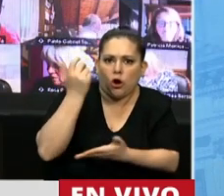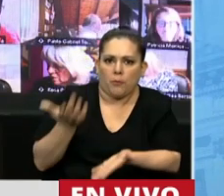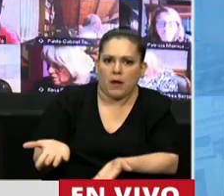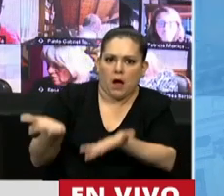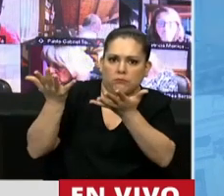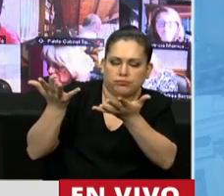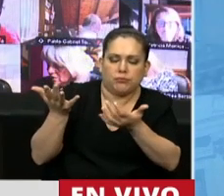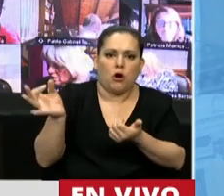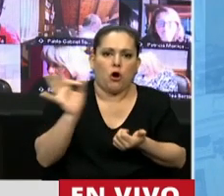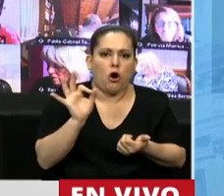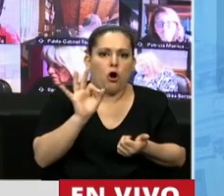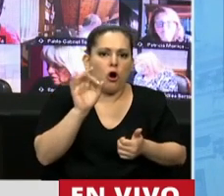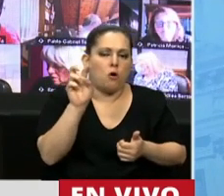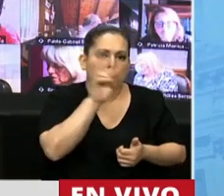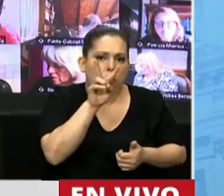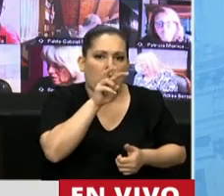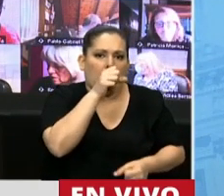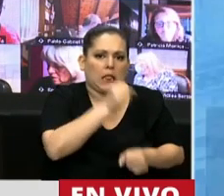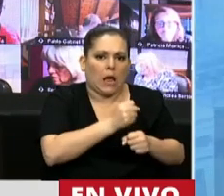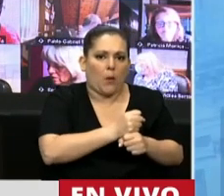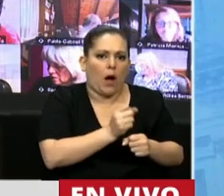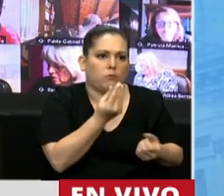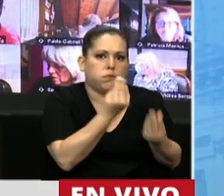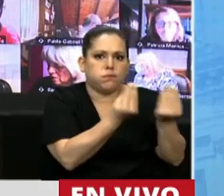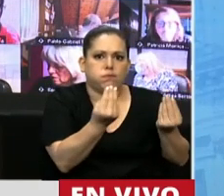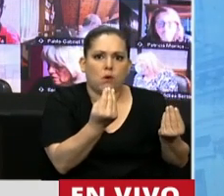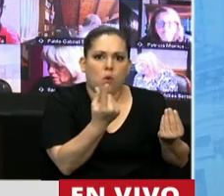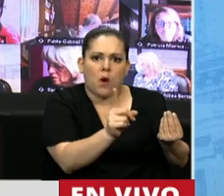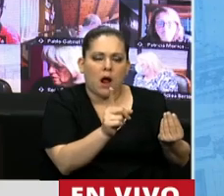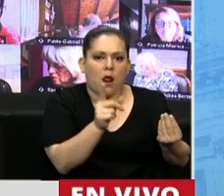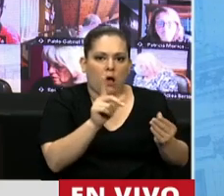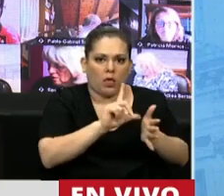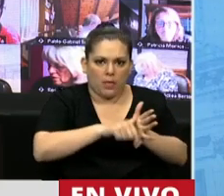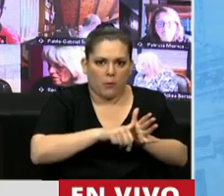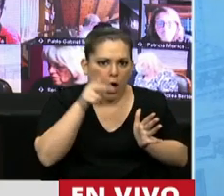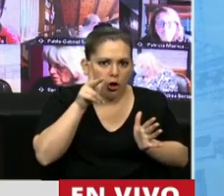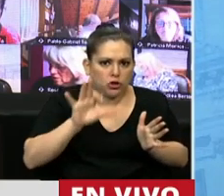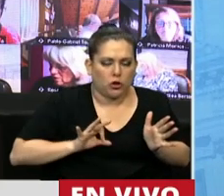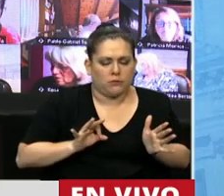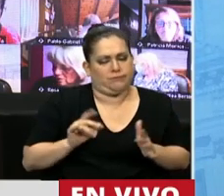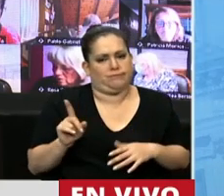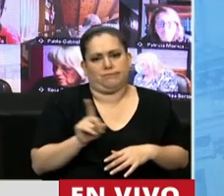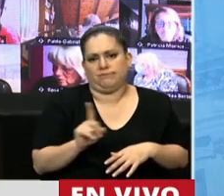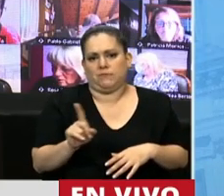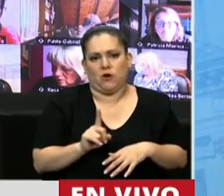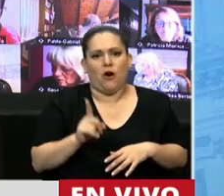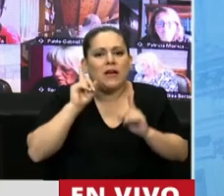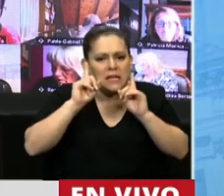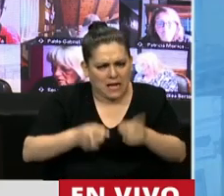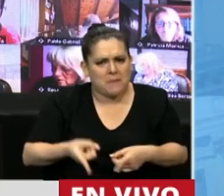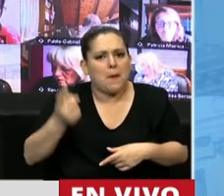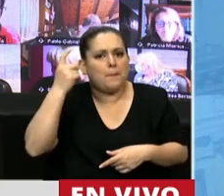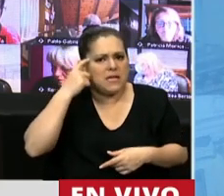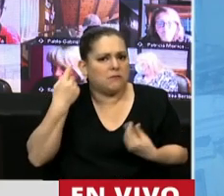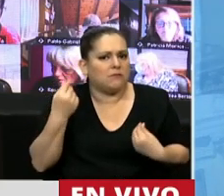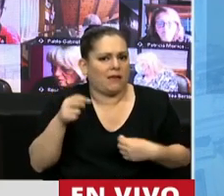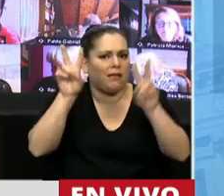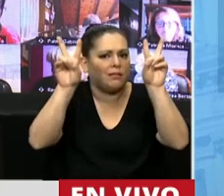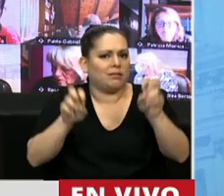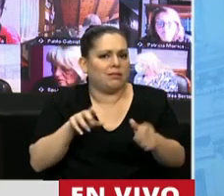empleo digno y libre de violencia trabajar en conjunto teniendo presente la perspectiva de género la